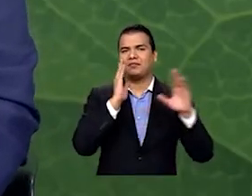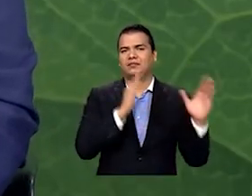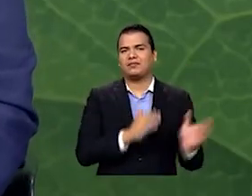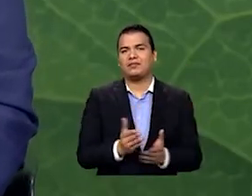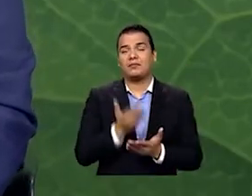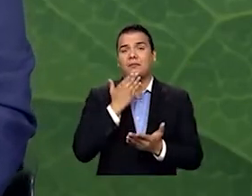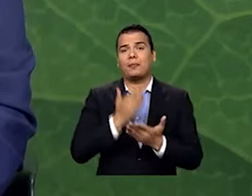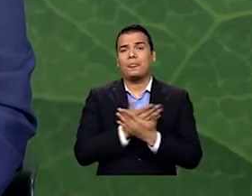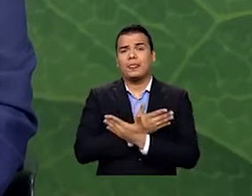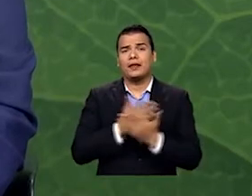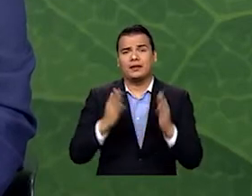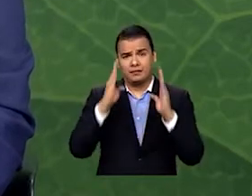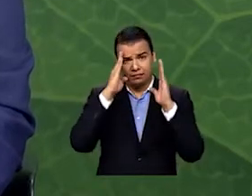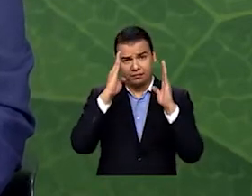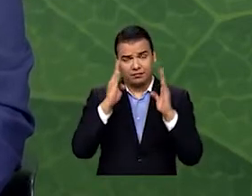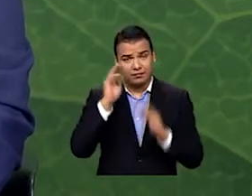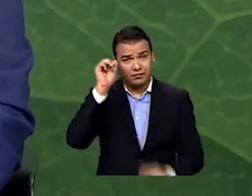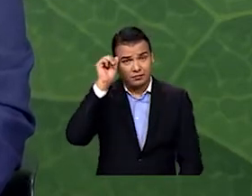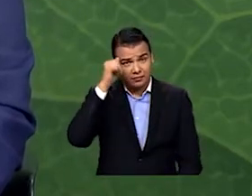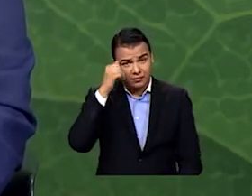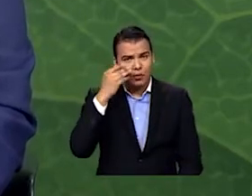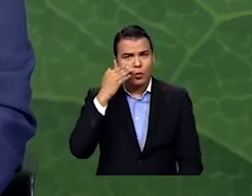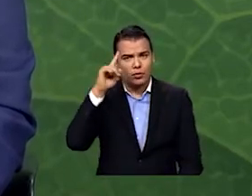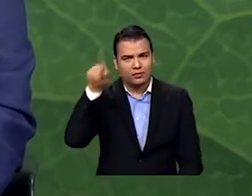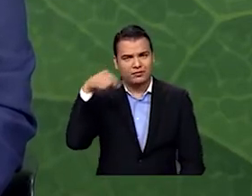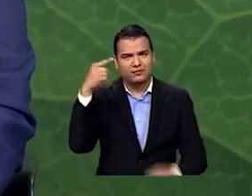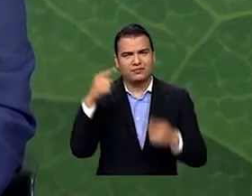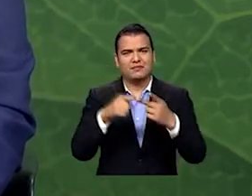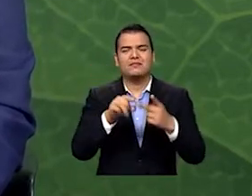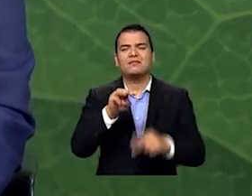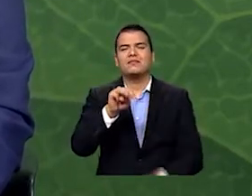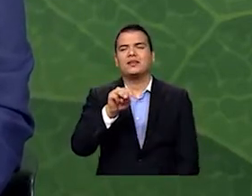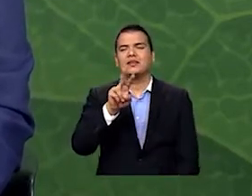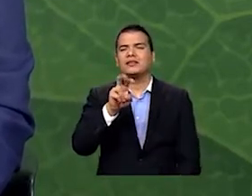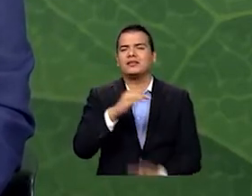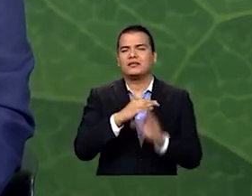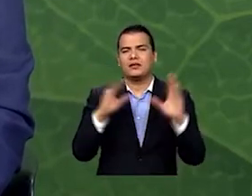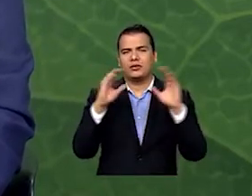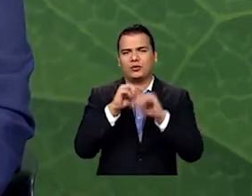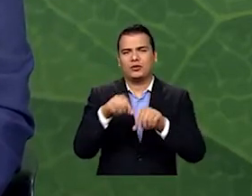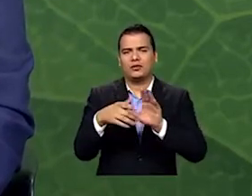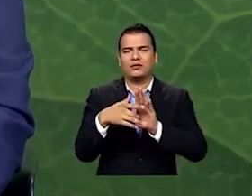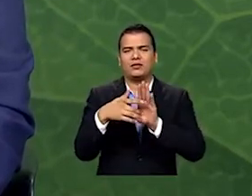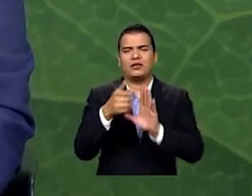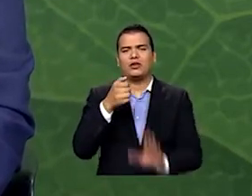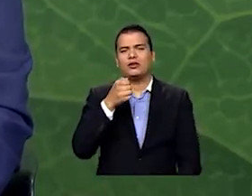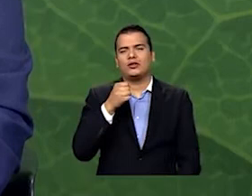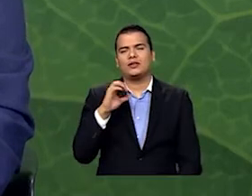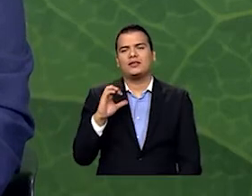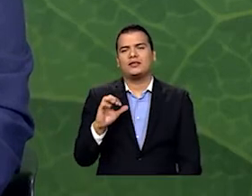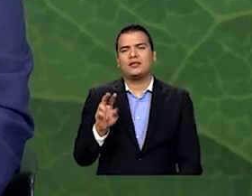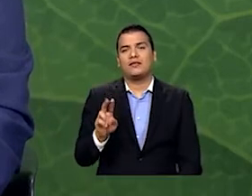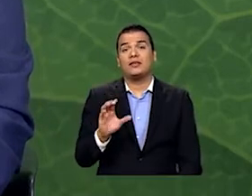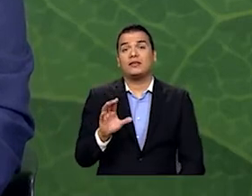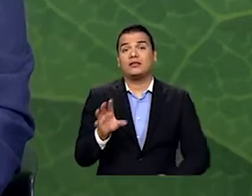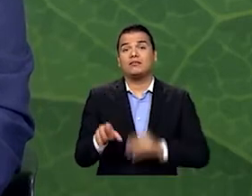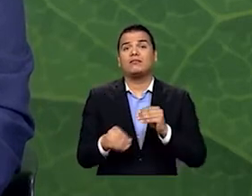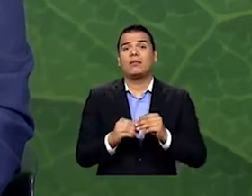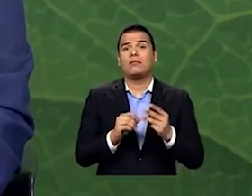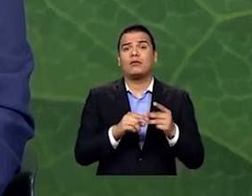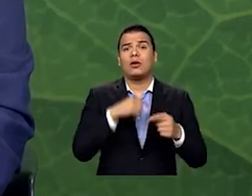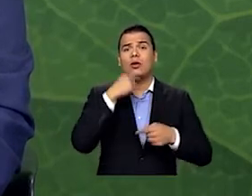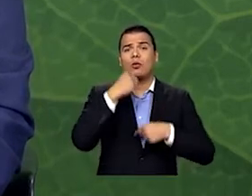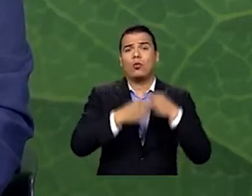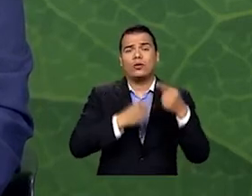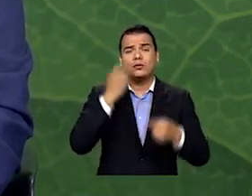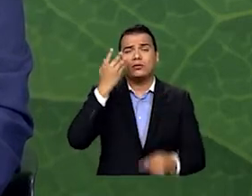hoy, agradecemos su compañía y recuerden que nos vemos el próximo martes a las 7:30 de la noche en el informativo CBC. También pueden seguirnos en Cuentos